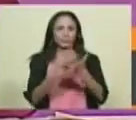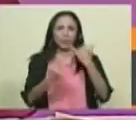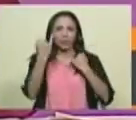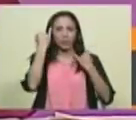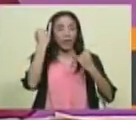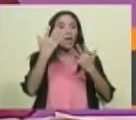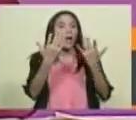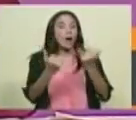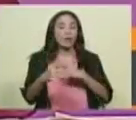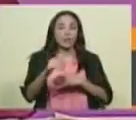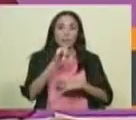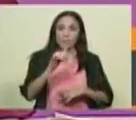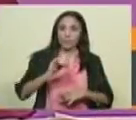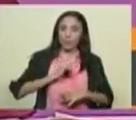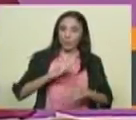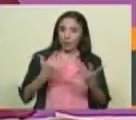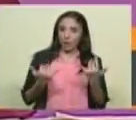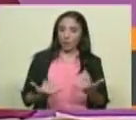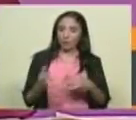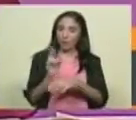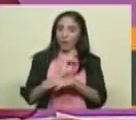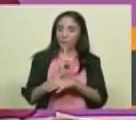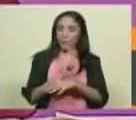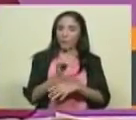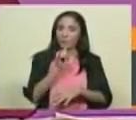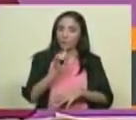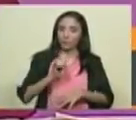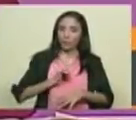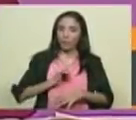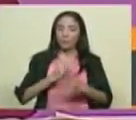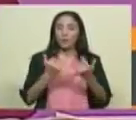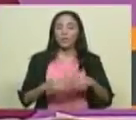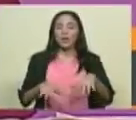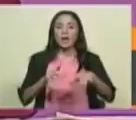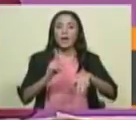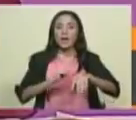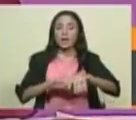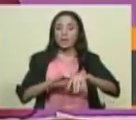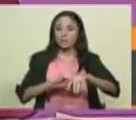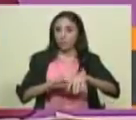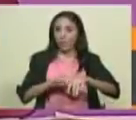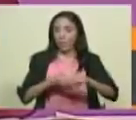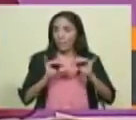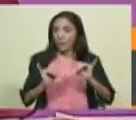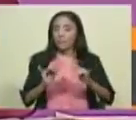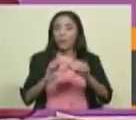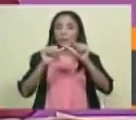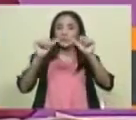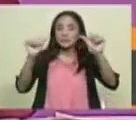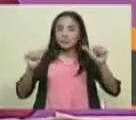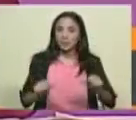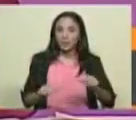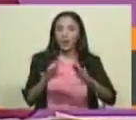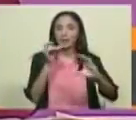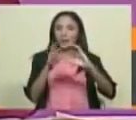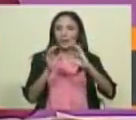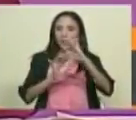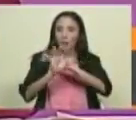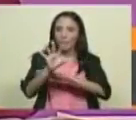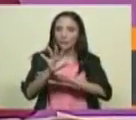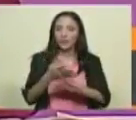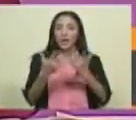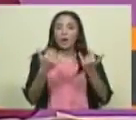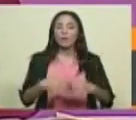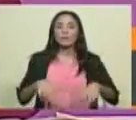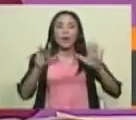hora, en este momento, el sistema del carnet de la patria está llegando a 8 millones de